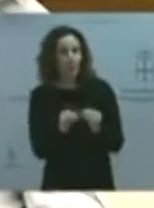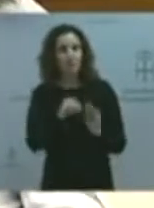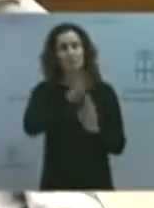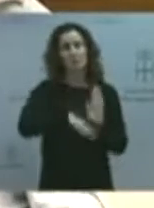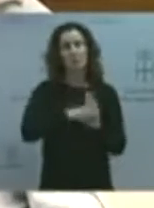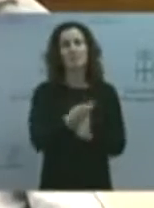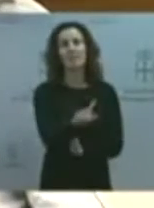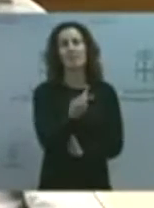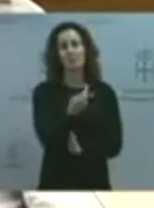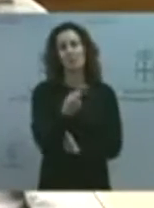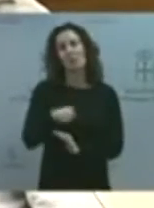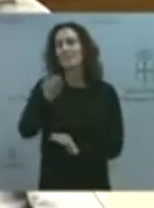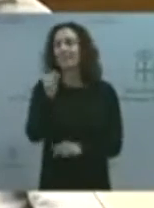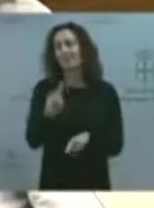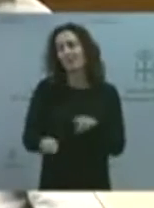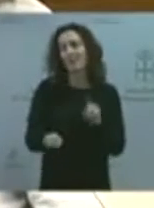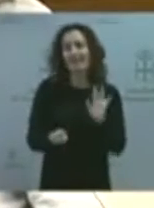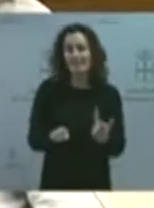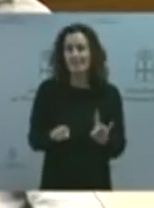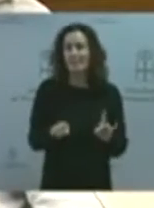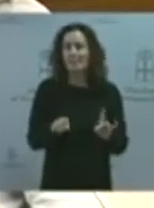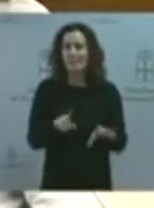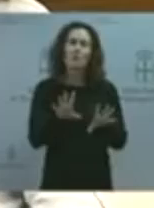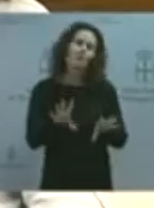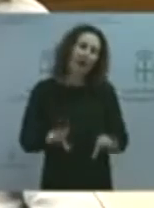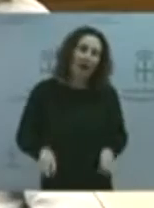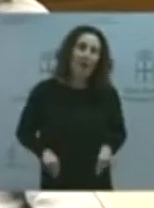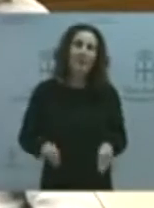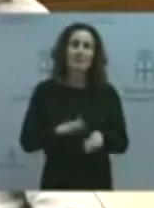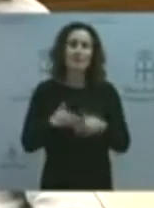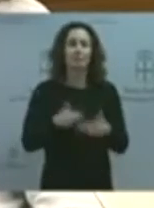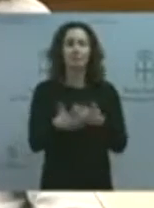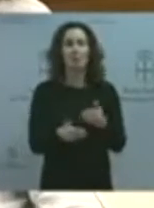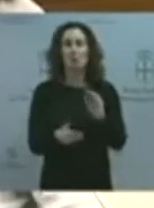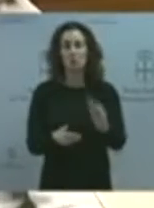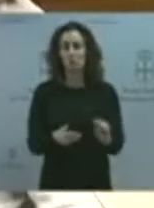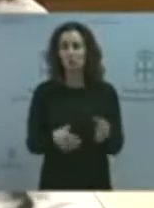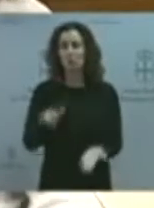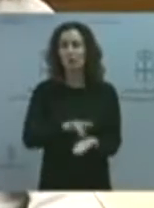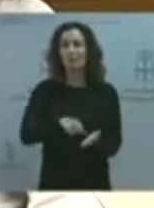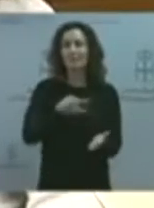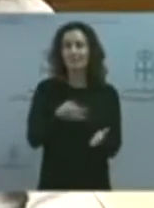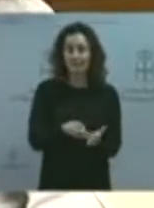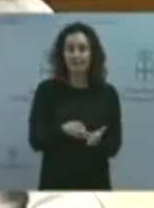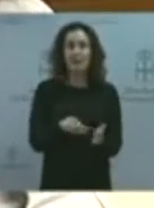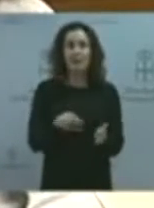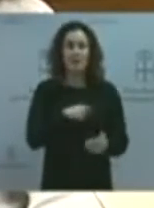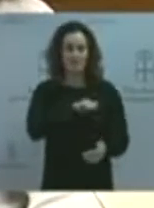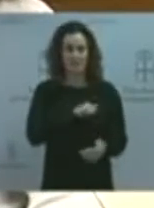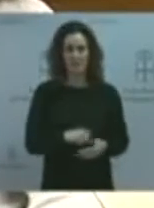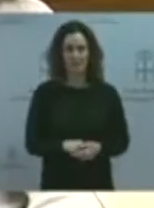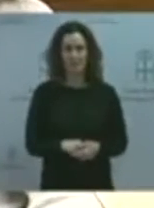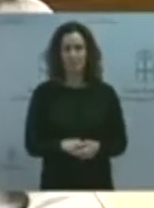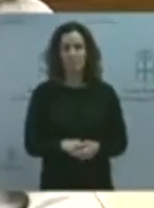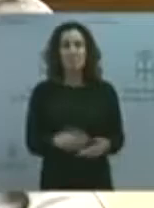admitían la necesidad de aumentar la progresividad del sistema tributario español. ¿Cómo se puede afirmar la voluntad de